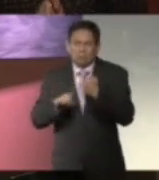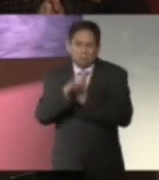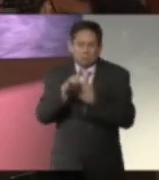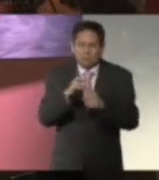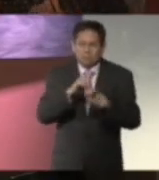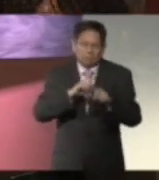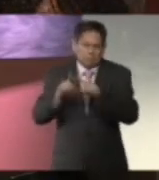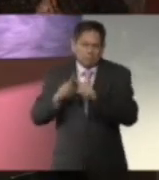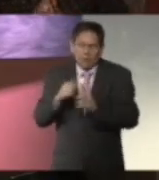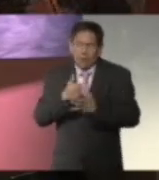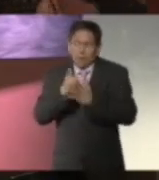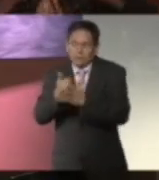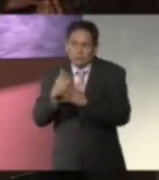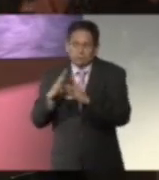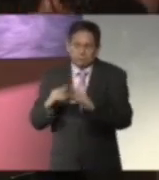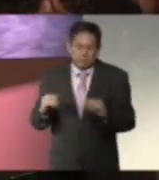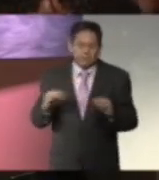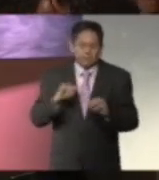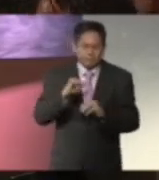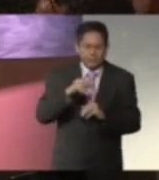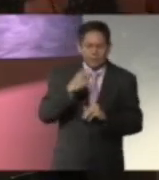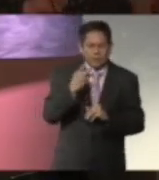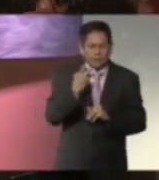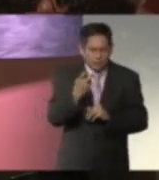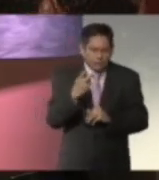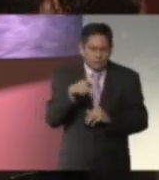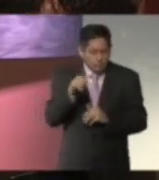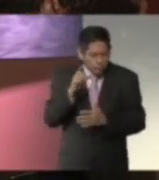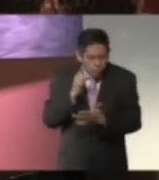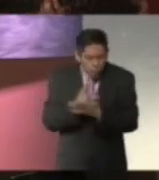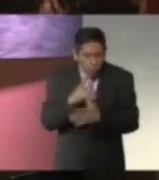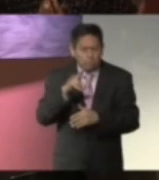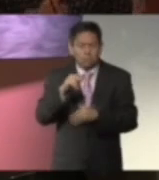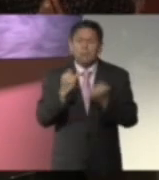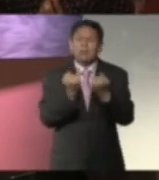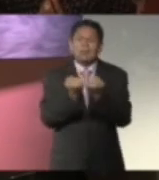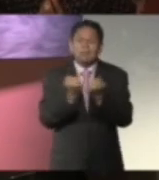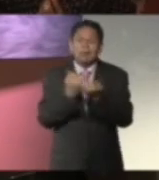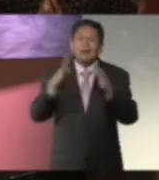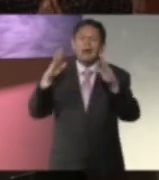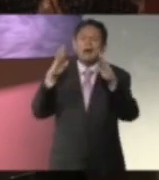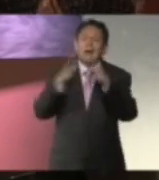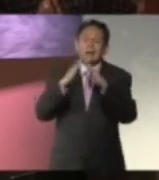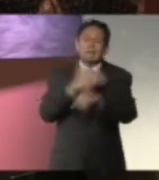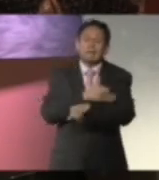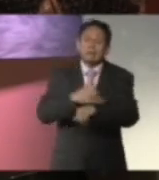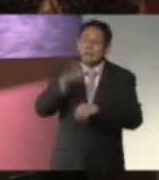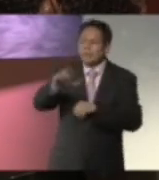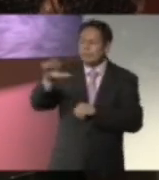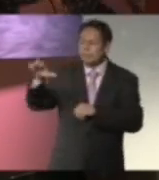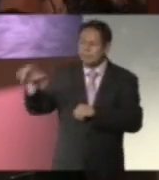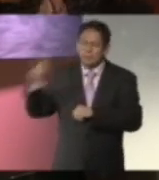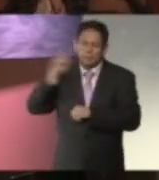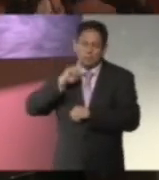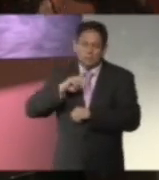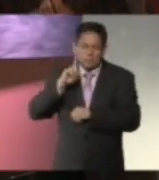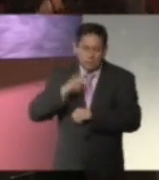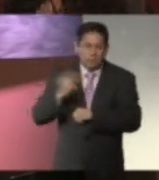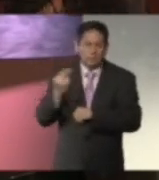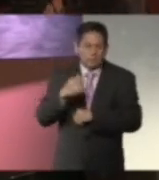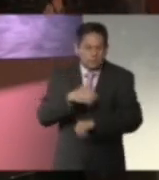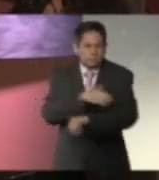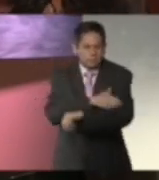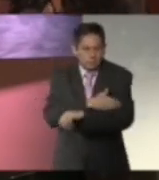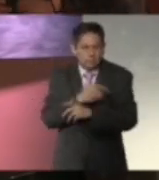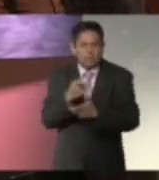supuesto no es lo único, creo que también desde el ámbito de los hogares también debe haber un proceso de empoderamiento que exija